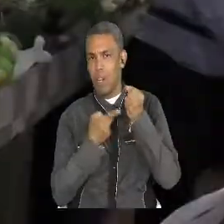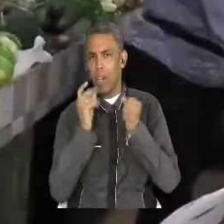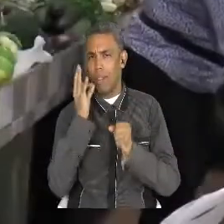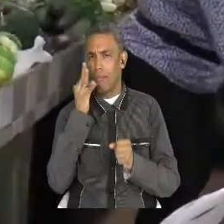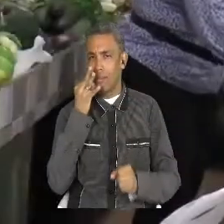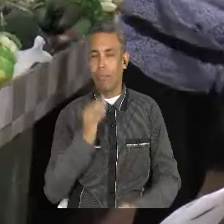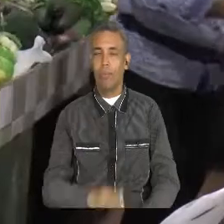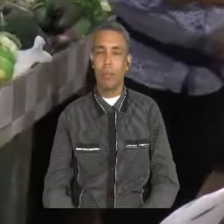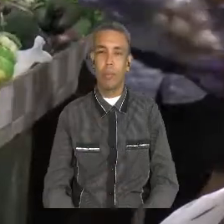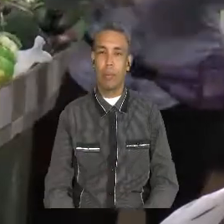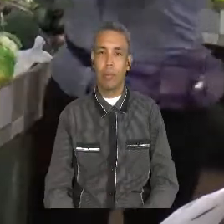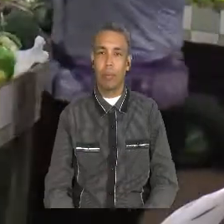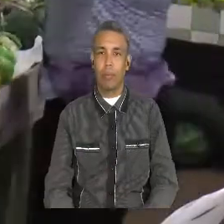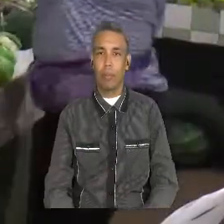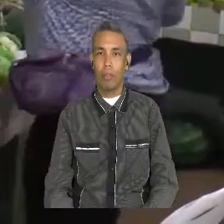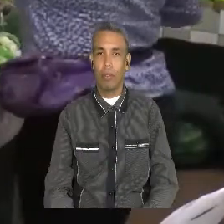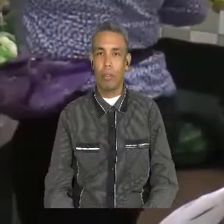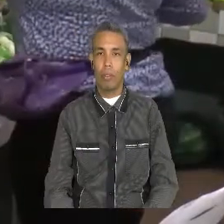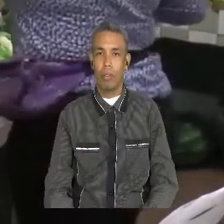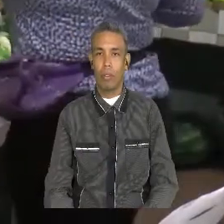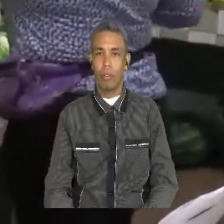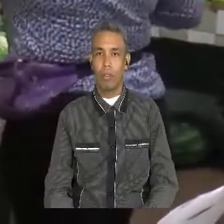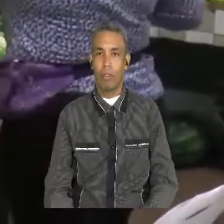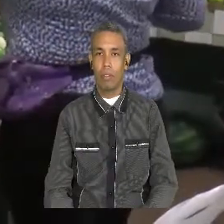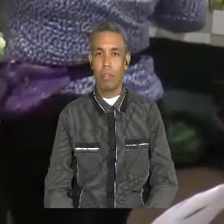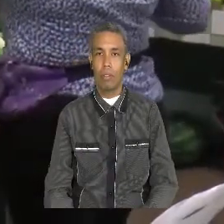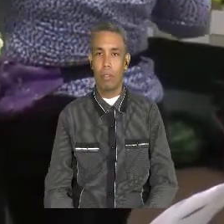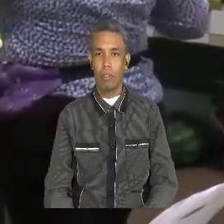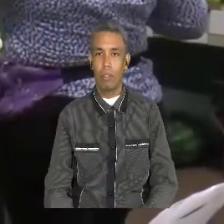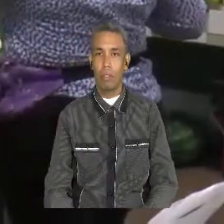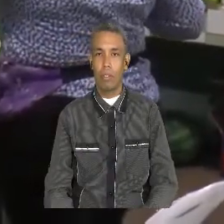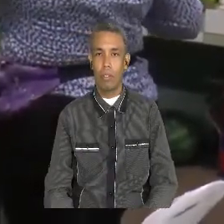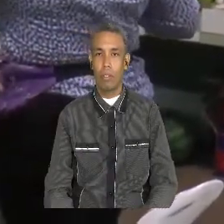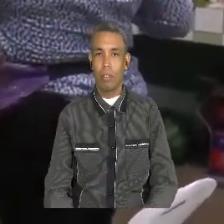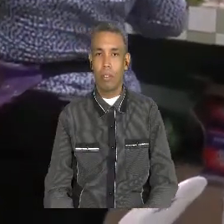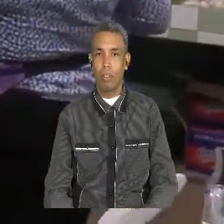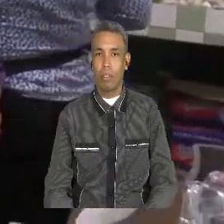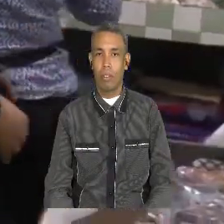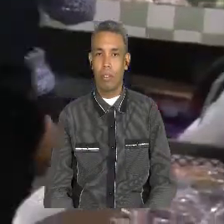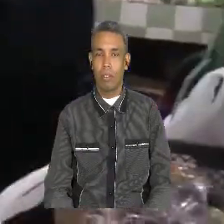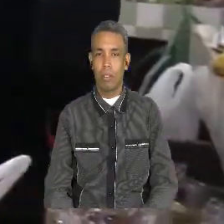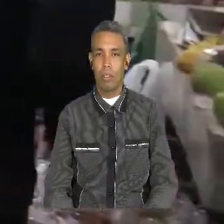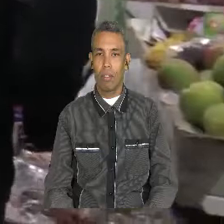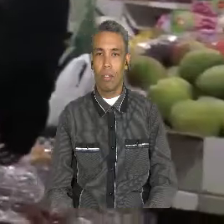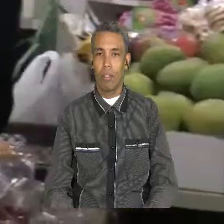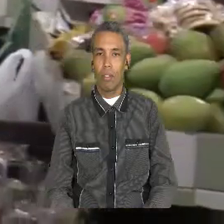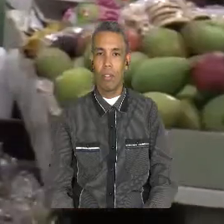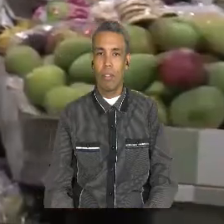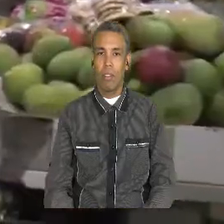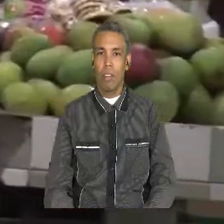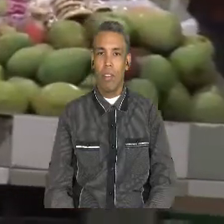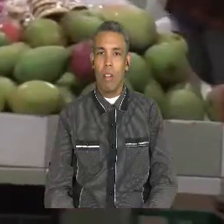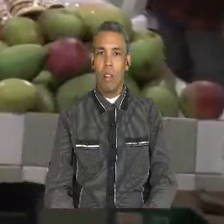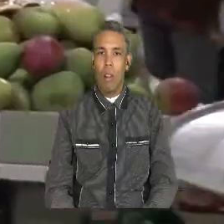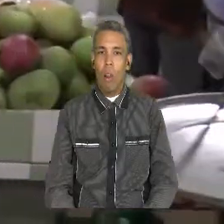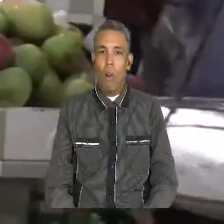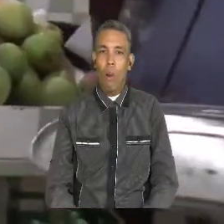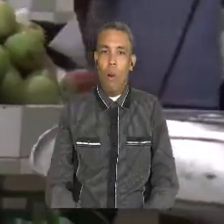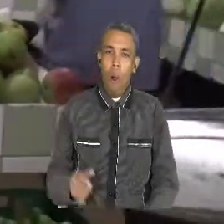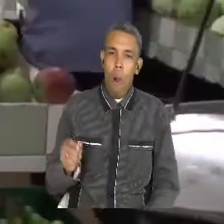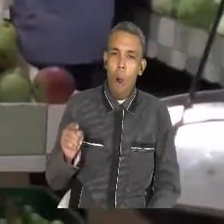Hemos llegado acá a nuestro local 097 San Antonio y aquí tenemos un muy buen amigo, a nuestro amigo William. William,